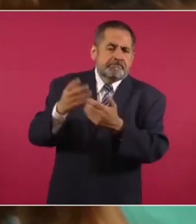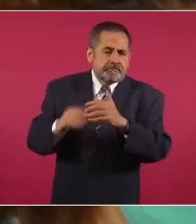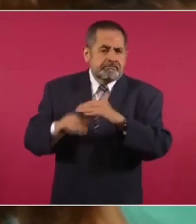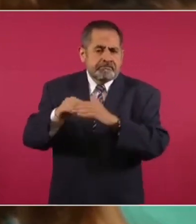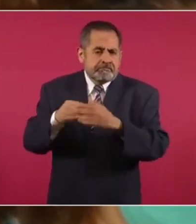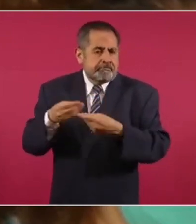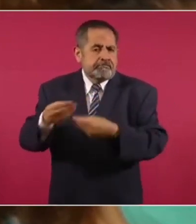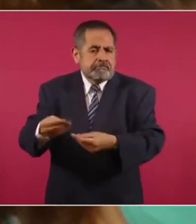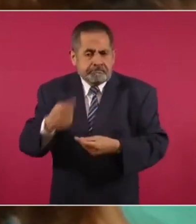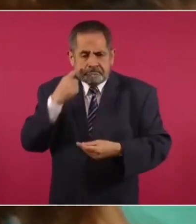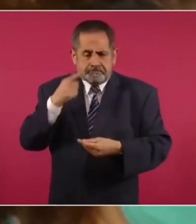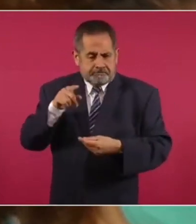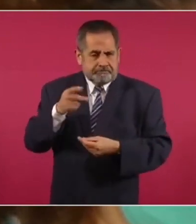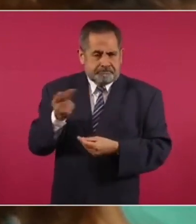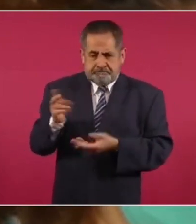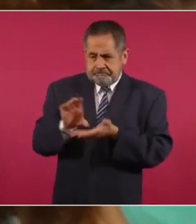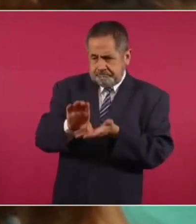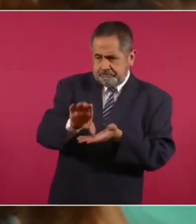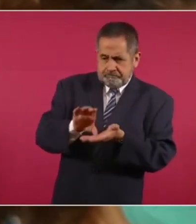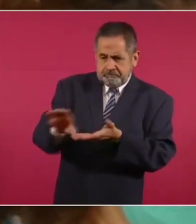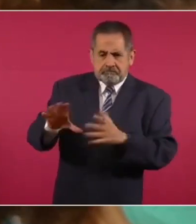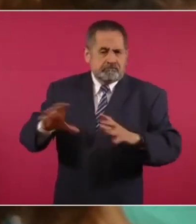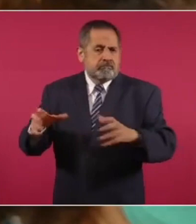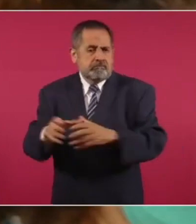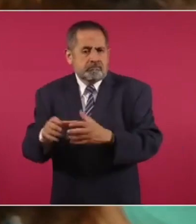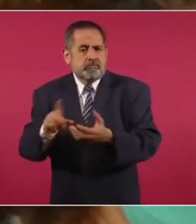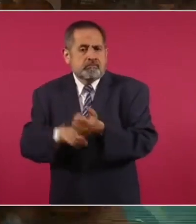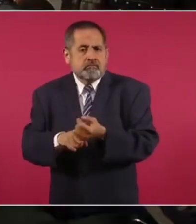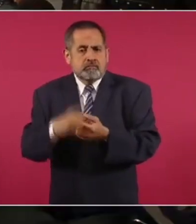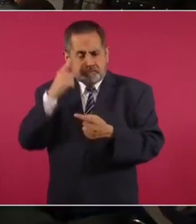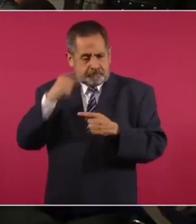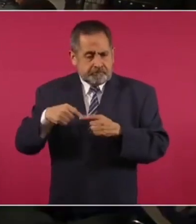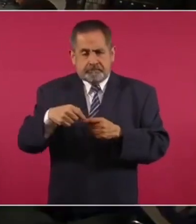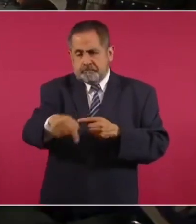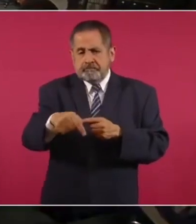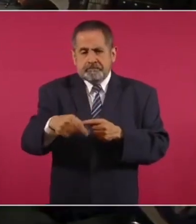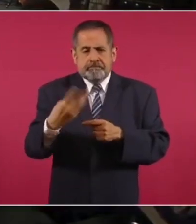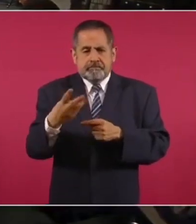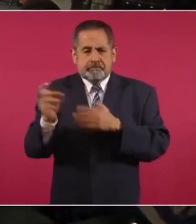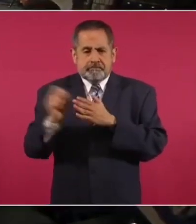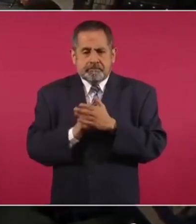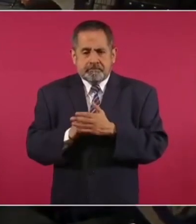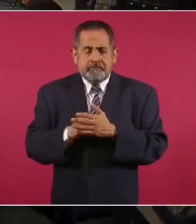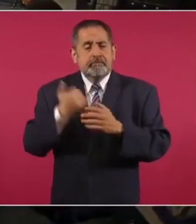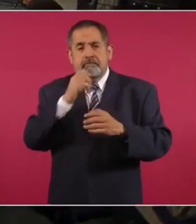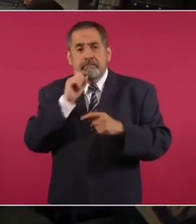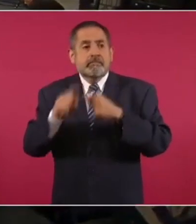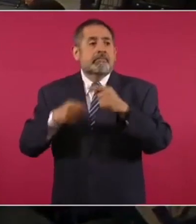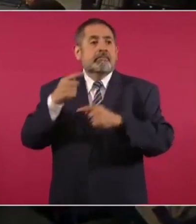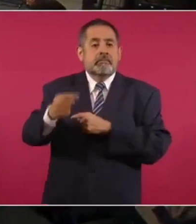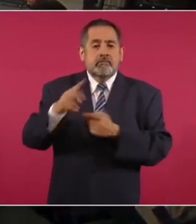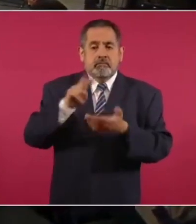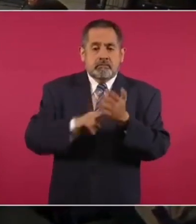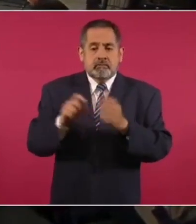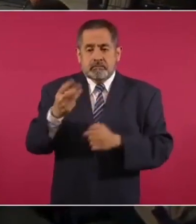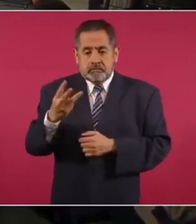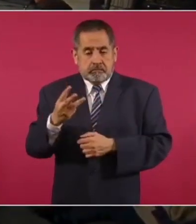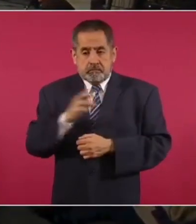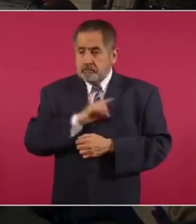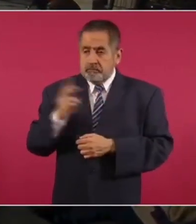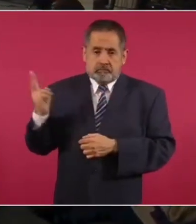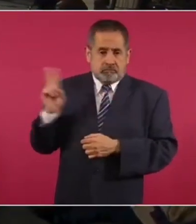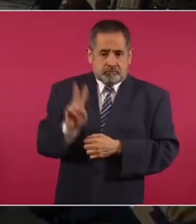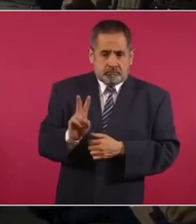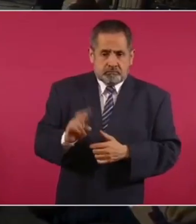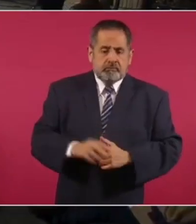Centro Nacional de Identificación Humana en particular para el presente trimestre y el 2023.